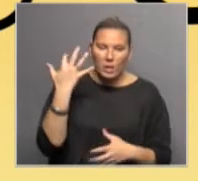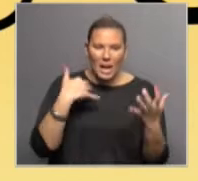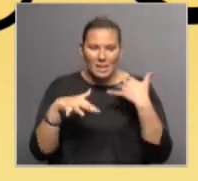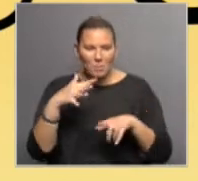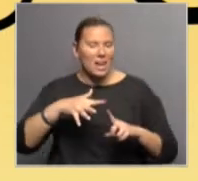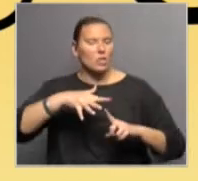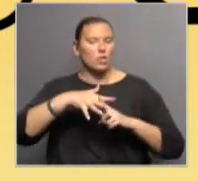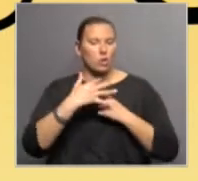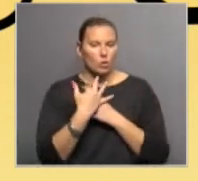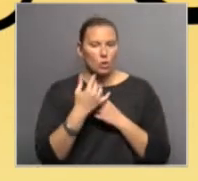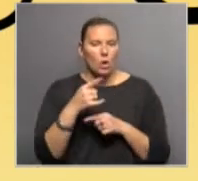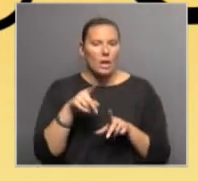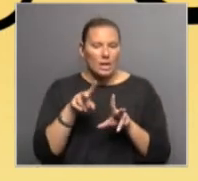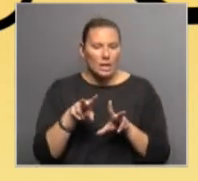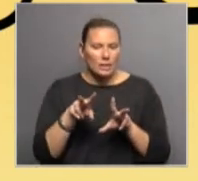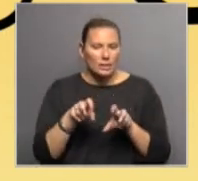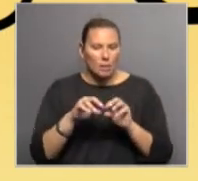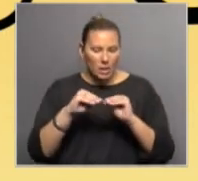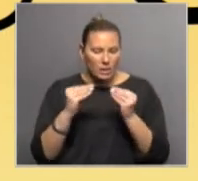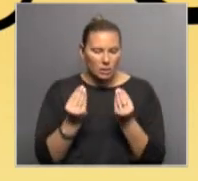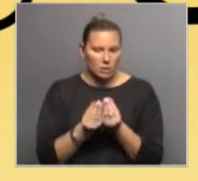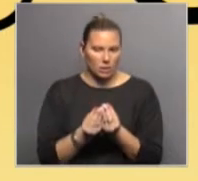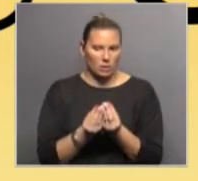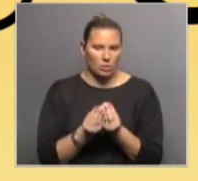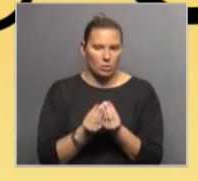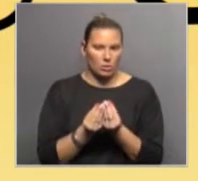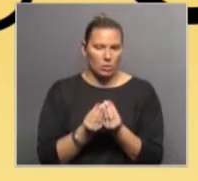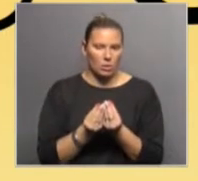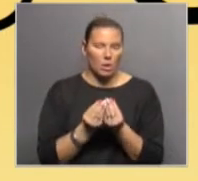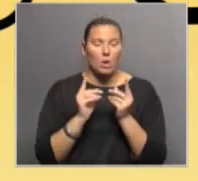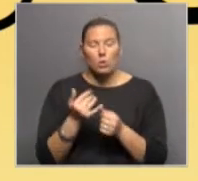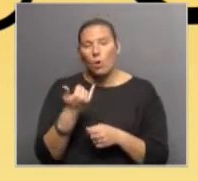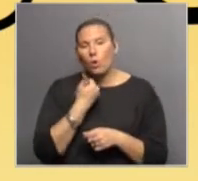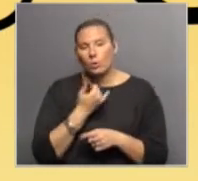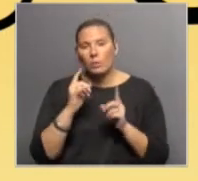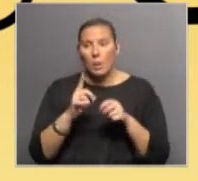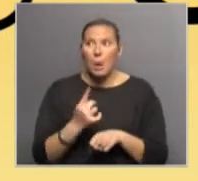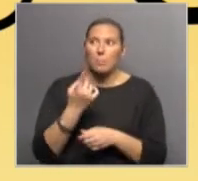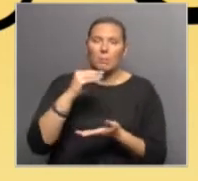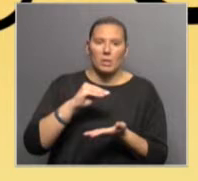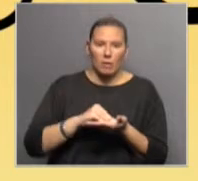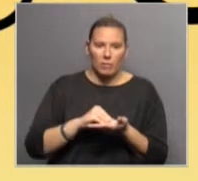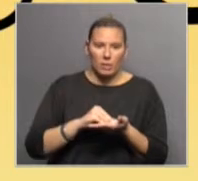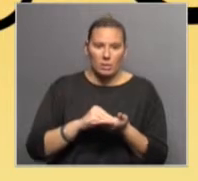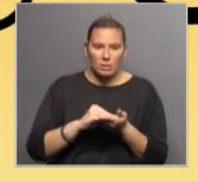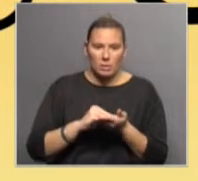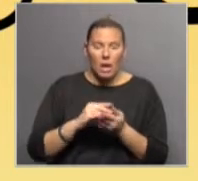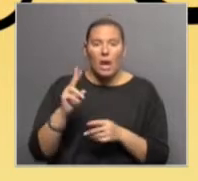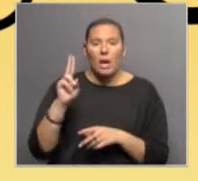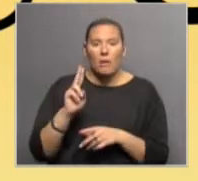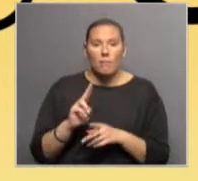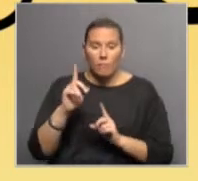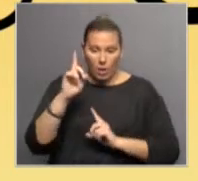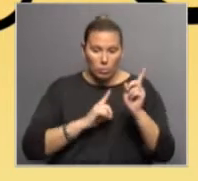hombre-animal-ambiente, ¿verdad? Y de tratar este tema en forma interdisciplinaria. Nos destacaba y nos contaba que por primera vez en la currícula de veterinaria